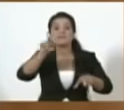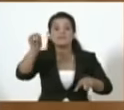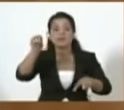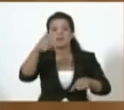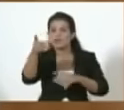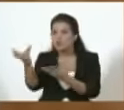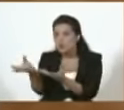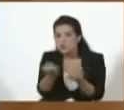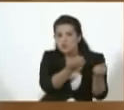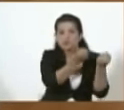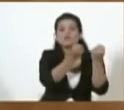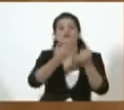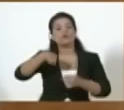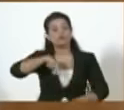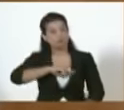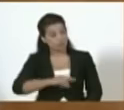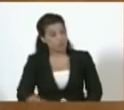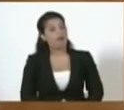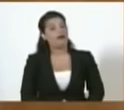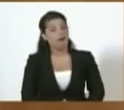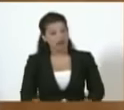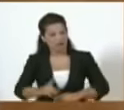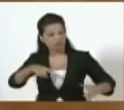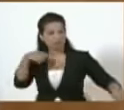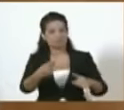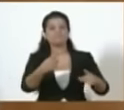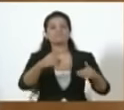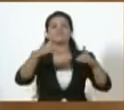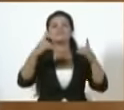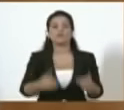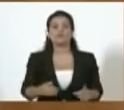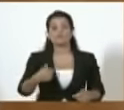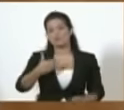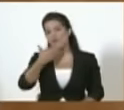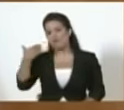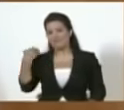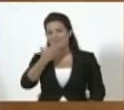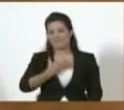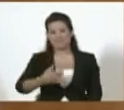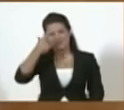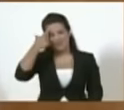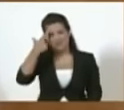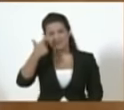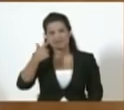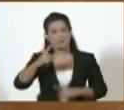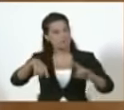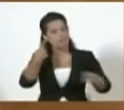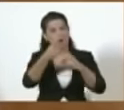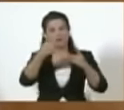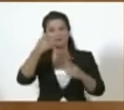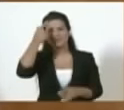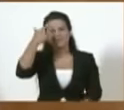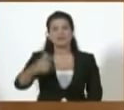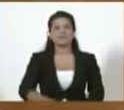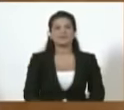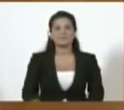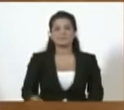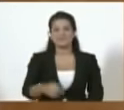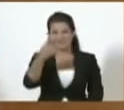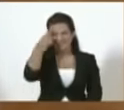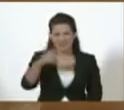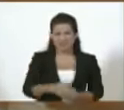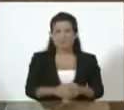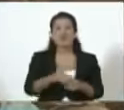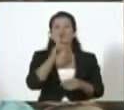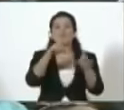¡Ah, buen golpe le pegamos en diciembre con la medida que yo tomé del 100 bolazos! 100 bolazos